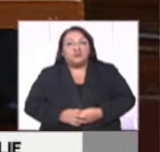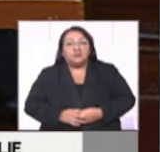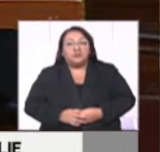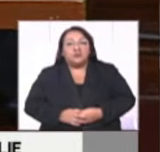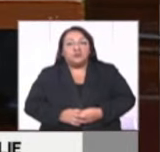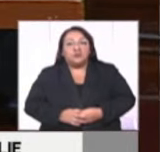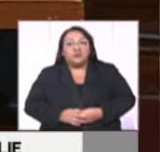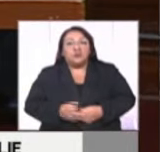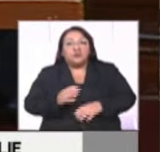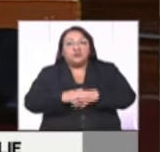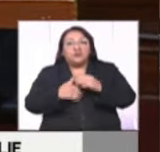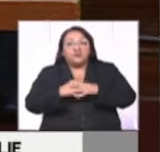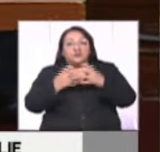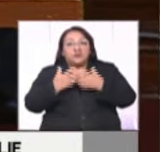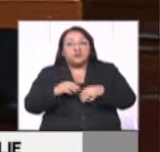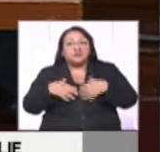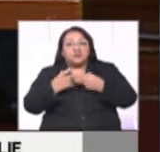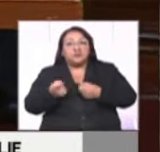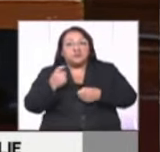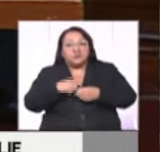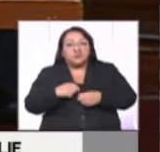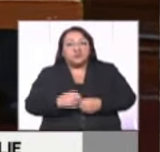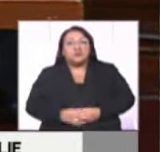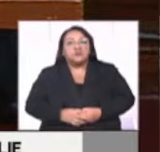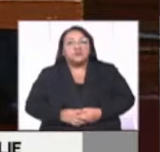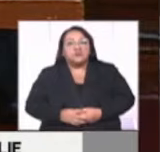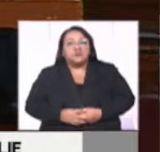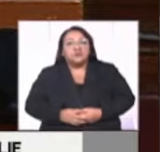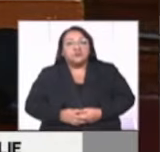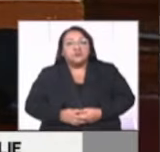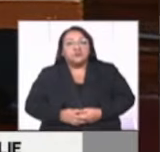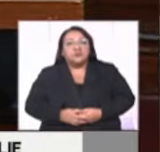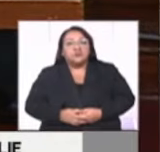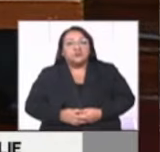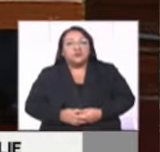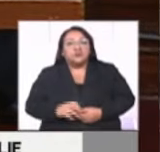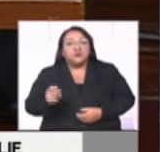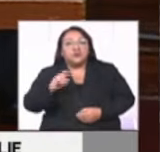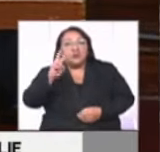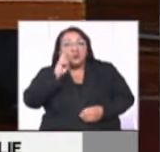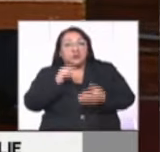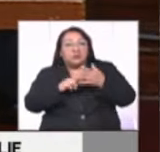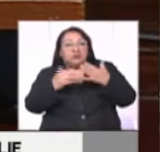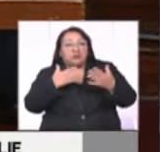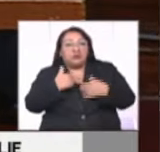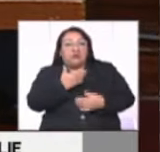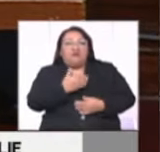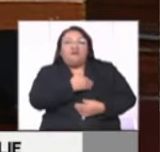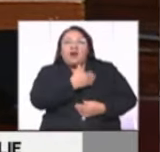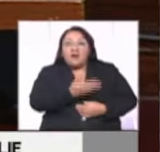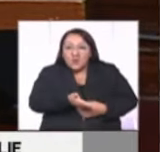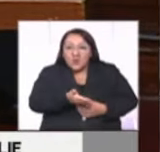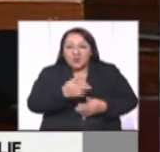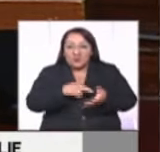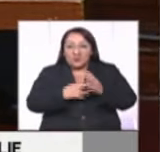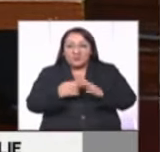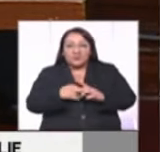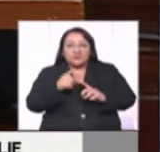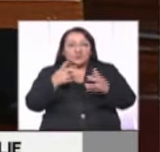donde todas las empresas puedan participar, sino con truco, darle de manera